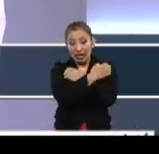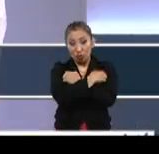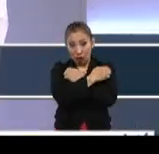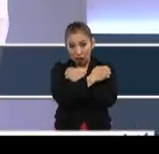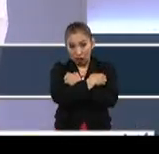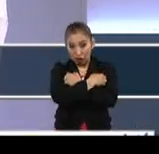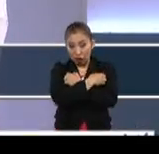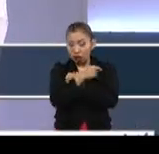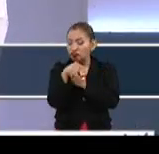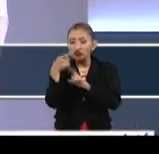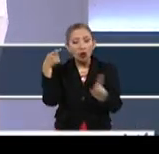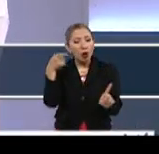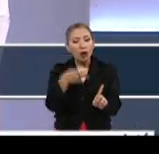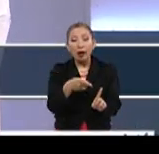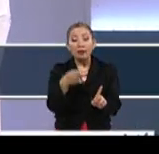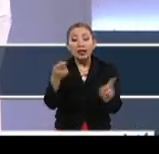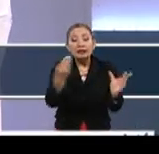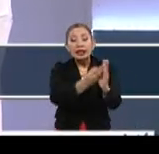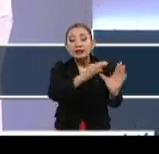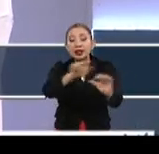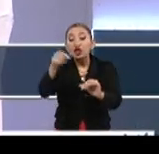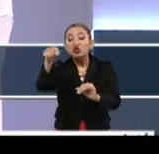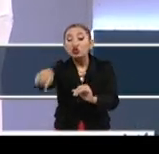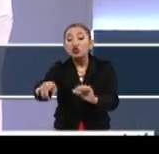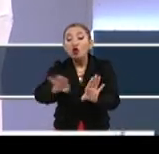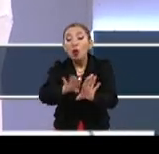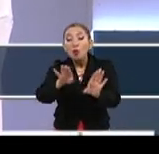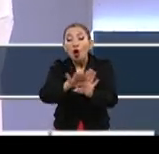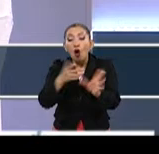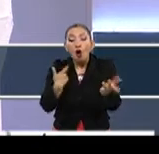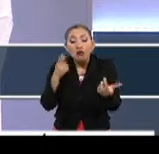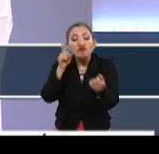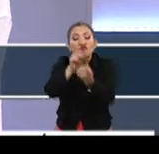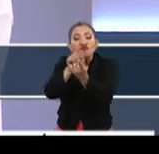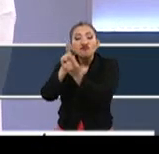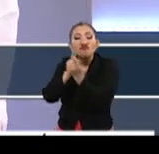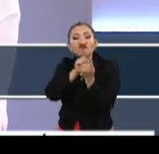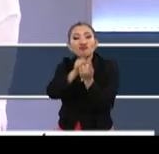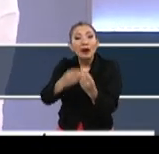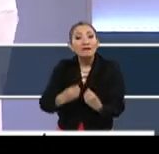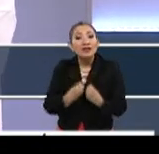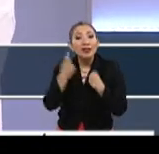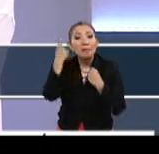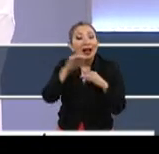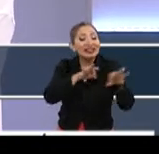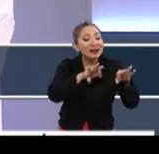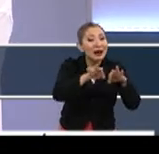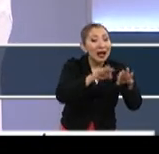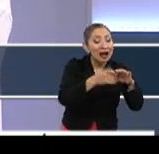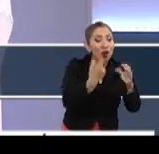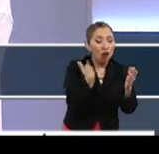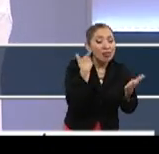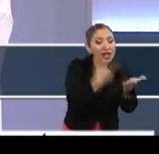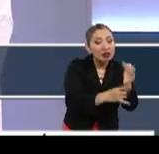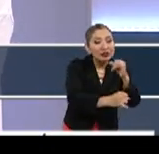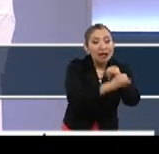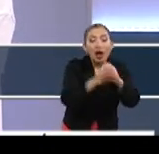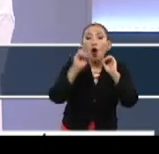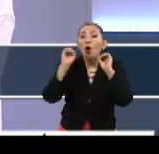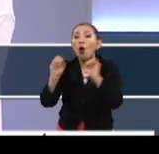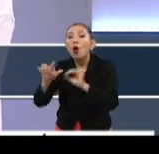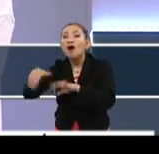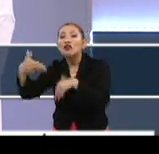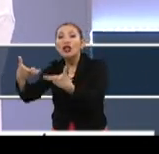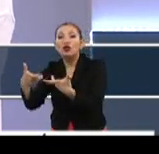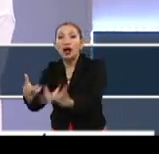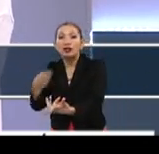educativo cuyo propósito es enseñar habilidades socioemocionales que son fundamentales para hacer vida en línea y fuera de ella, que nos permitan prevenir